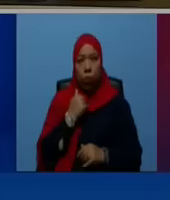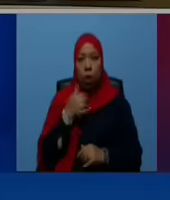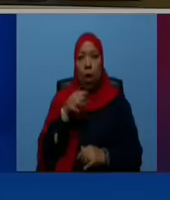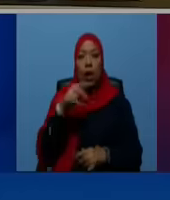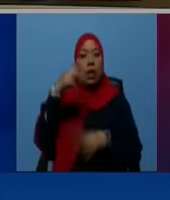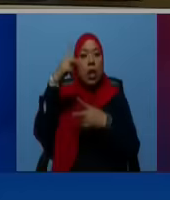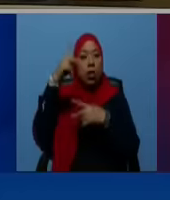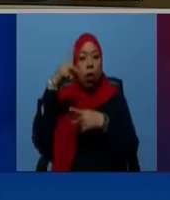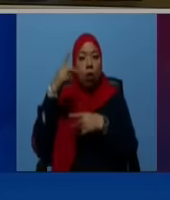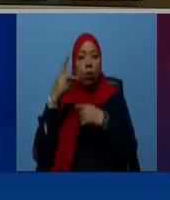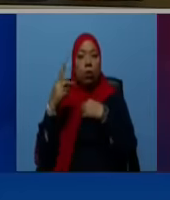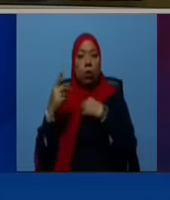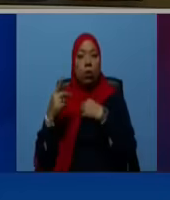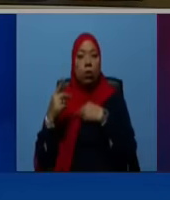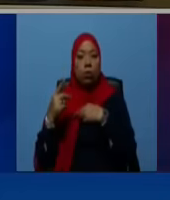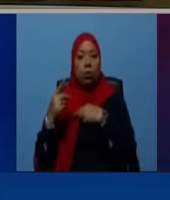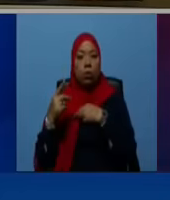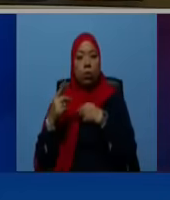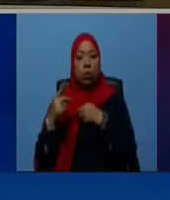teléfono,